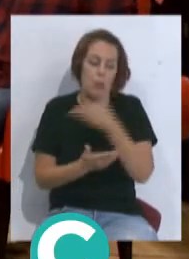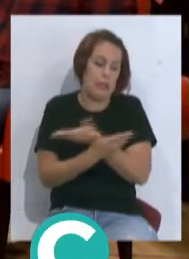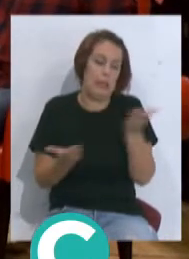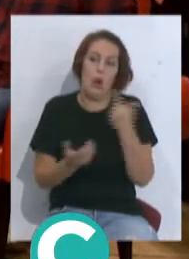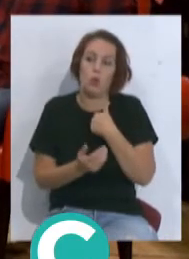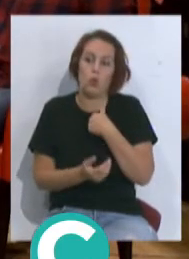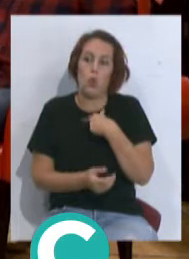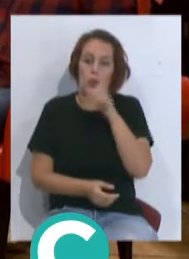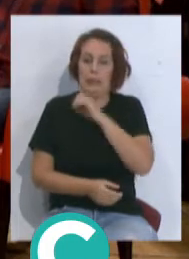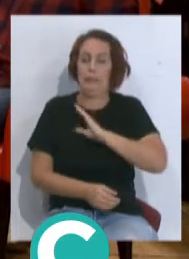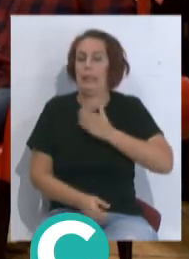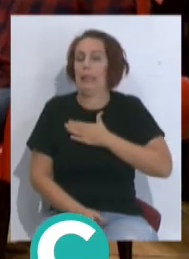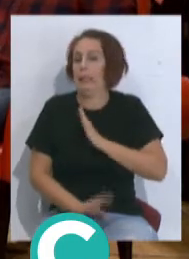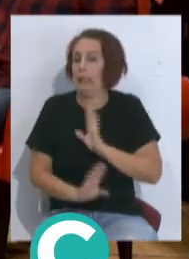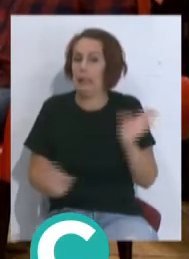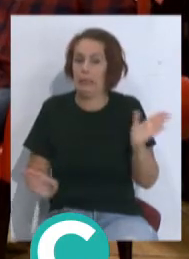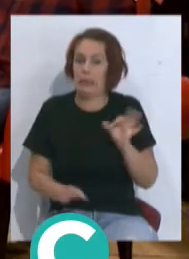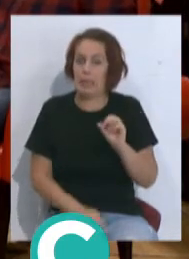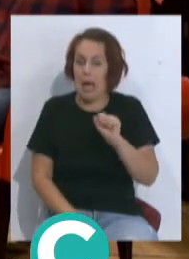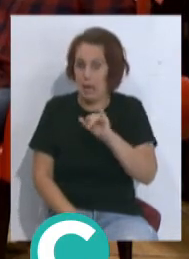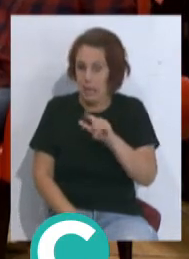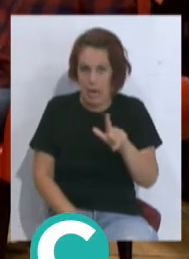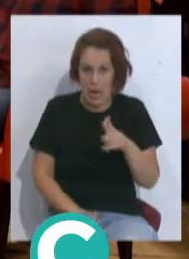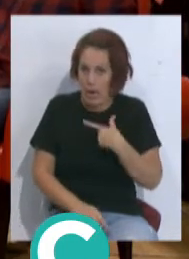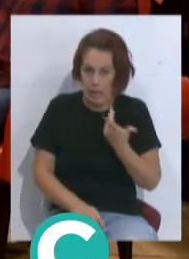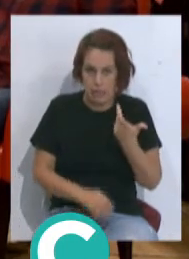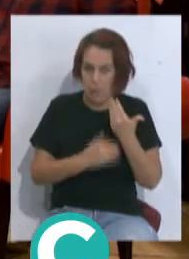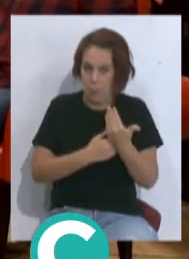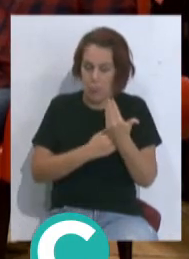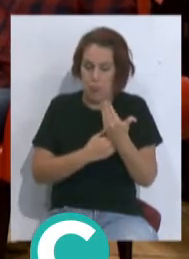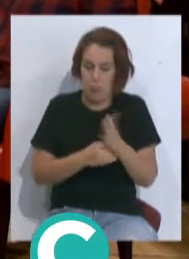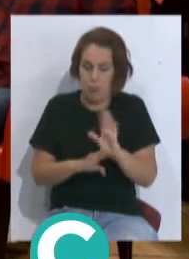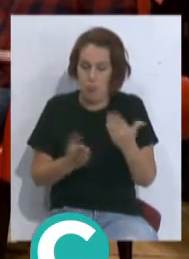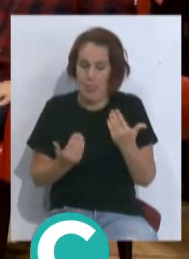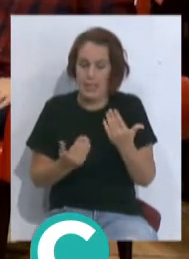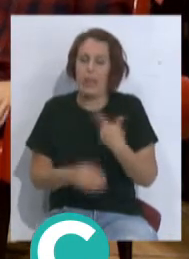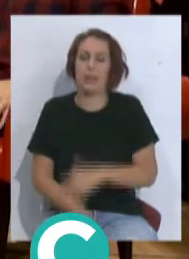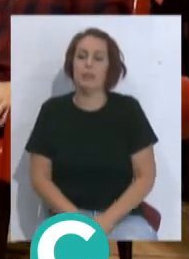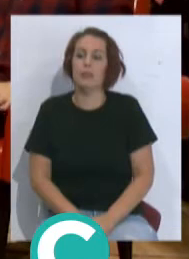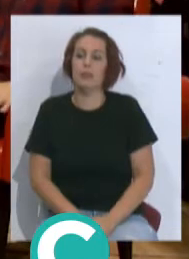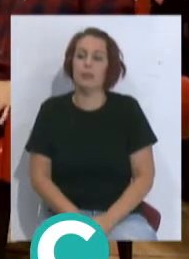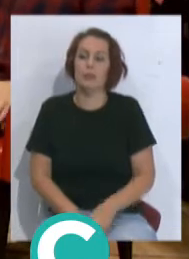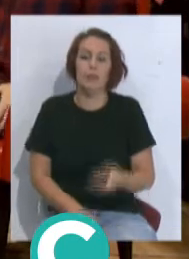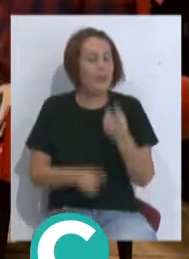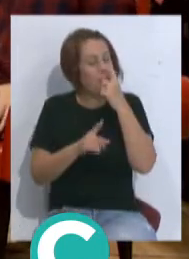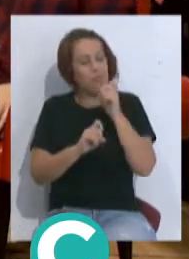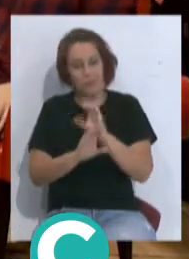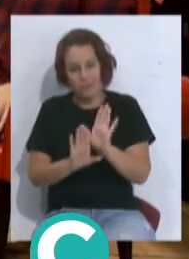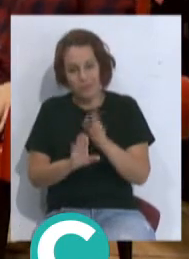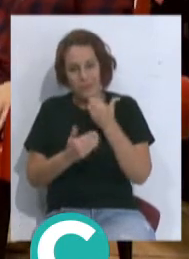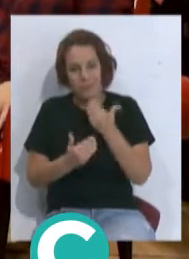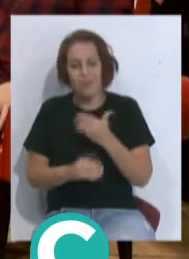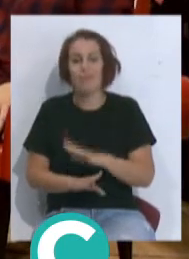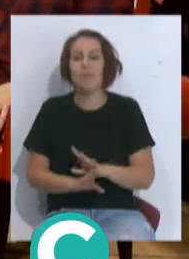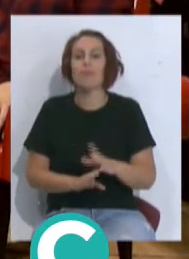yo a cantar mañana. No hace falta. En la CIGP. No hace falta. Y entonar dos o tres coplas. Antología de... No hace falta. No,